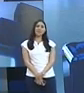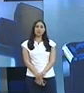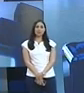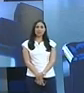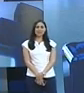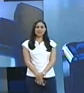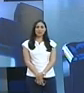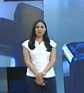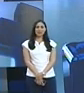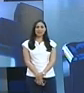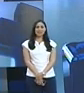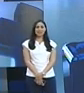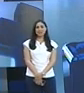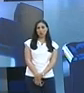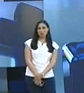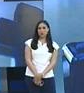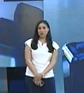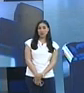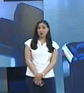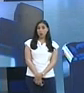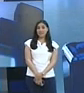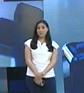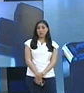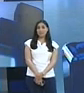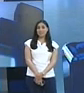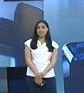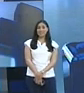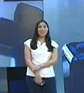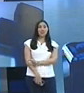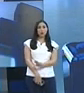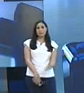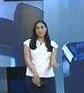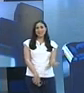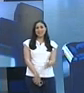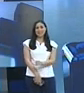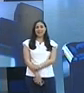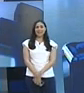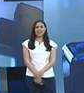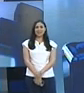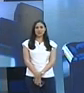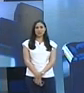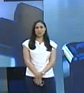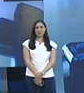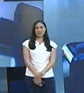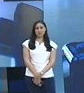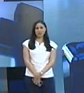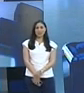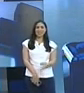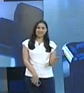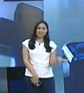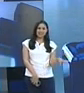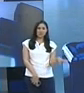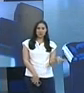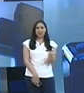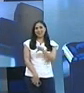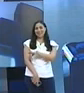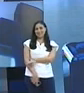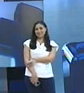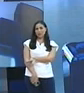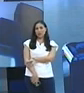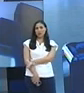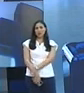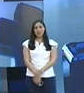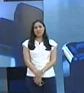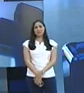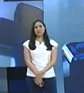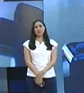Profamilia es tu red de salud al alcance de todos y lo mejor es que Profamilia está en todo el país, a través de sus clínicas ubicadas desde Sonsonate